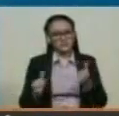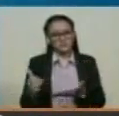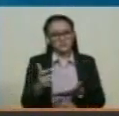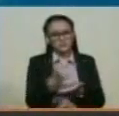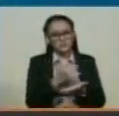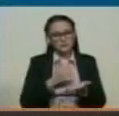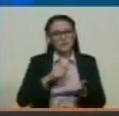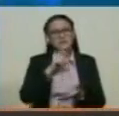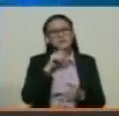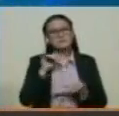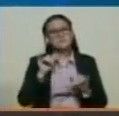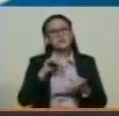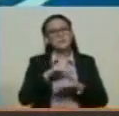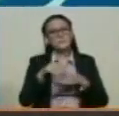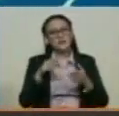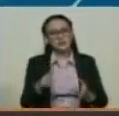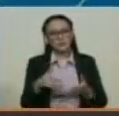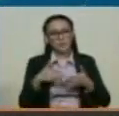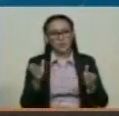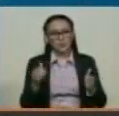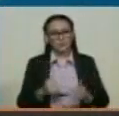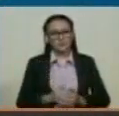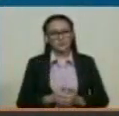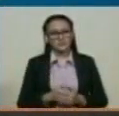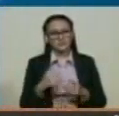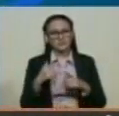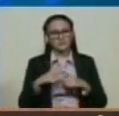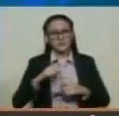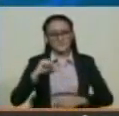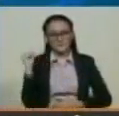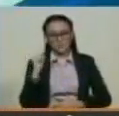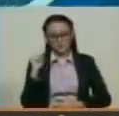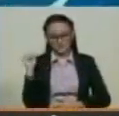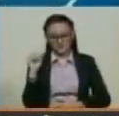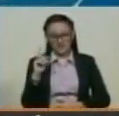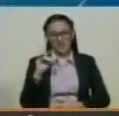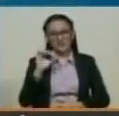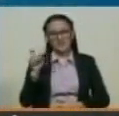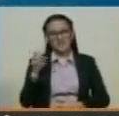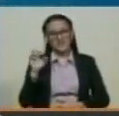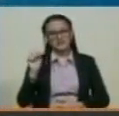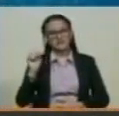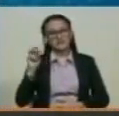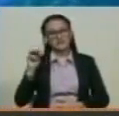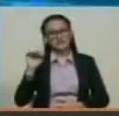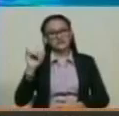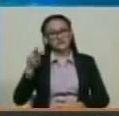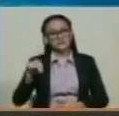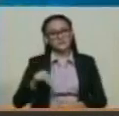Ministerio Público y nuestras policías, pues el DIGECIN, que lo